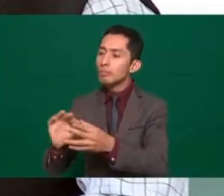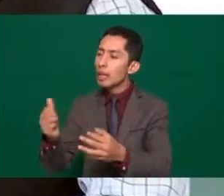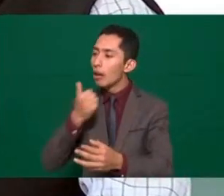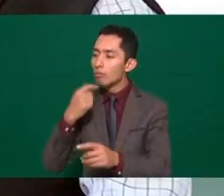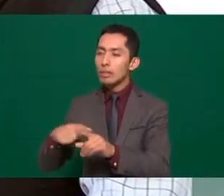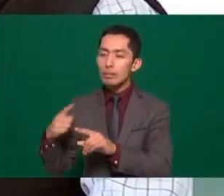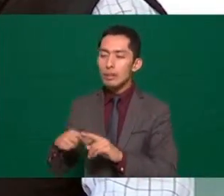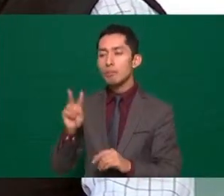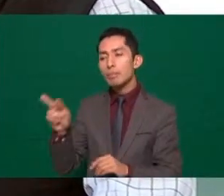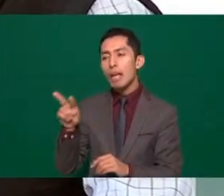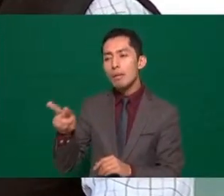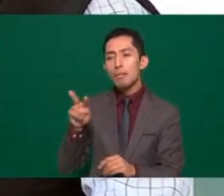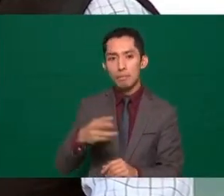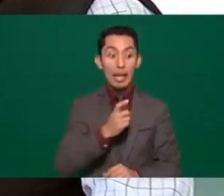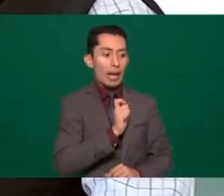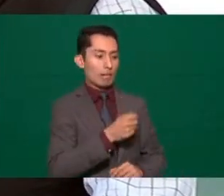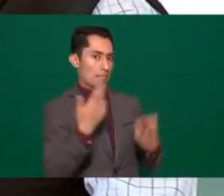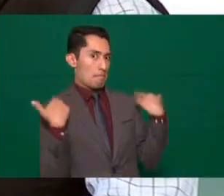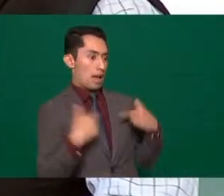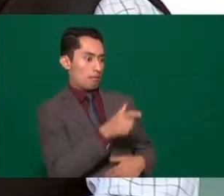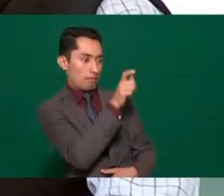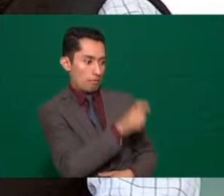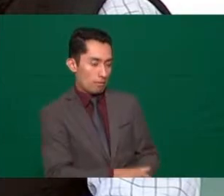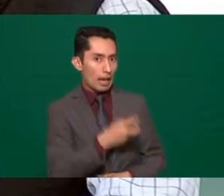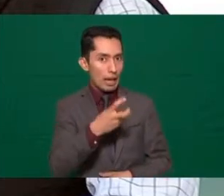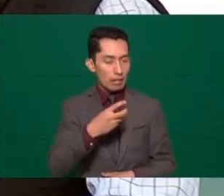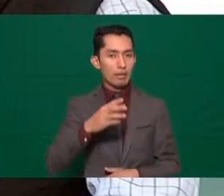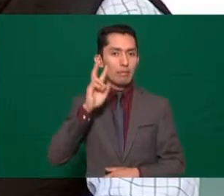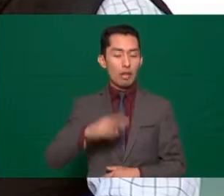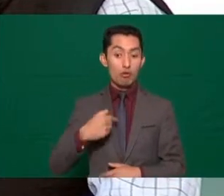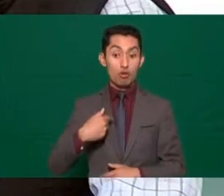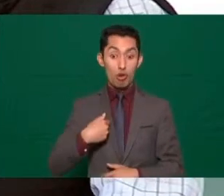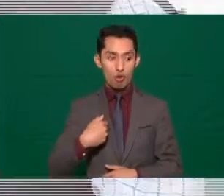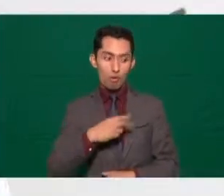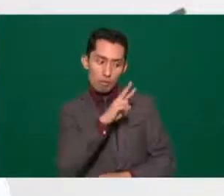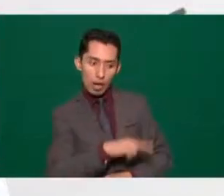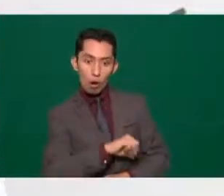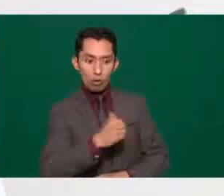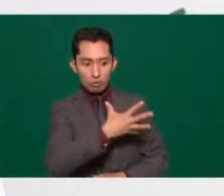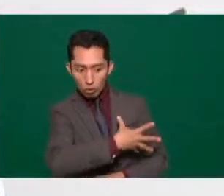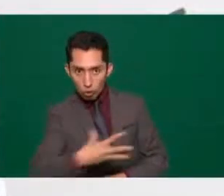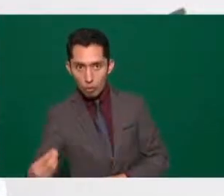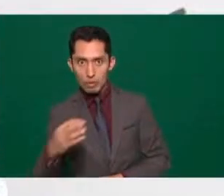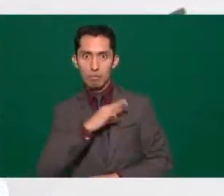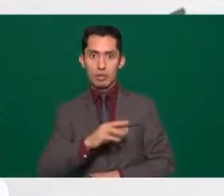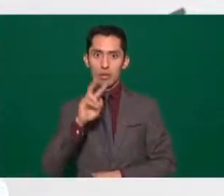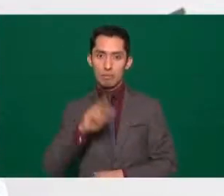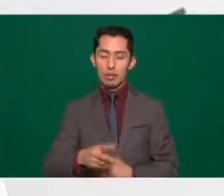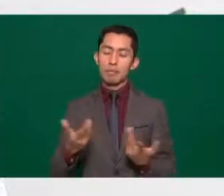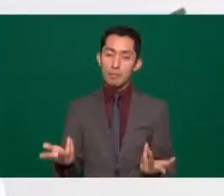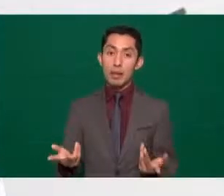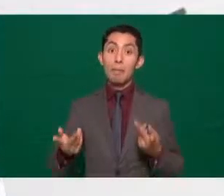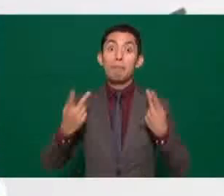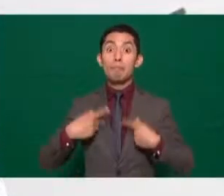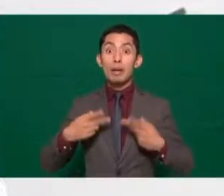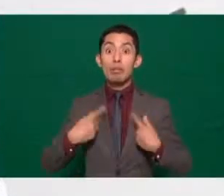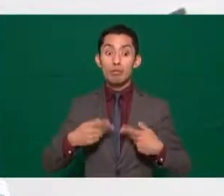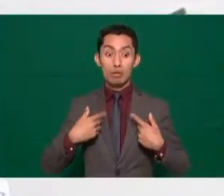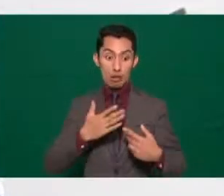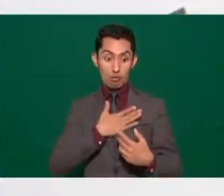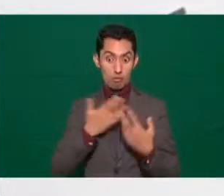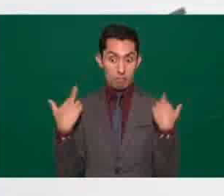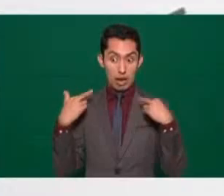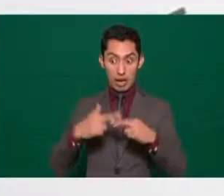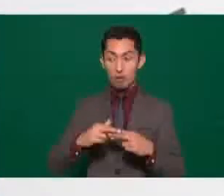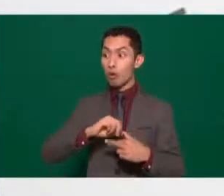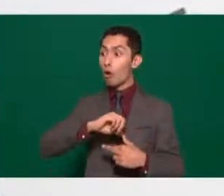y de entender la gran responsabilidad de convertirse en ejemplo y quizá en una persona que defina la vida de muchos